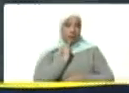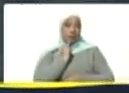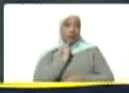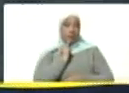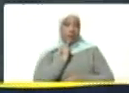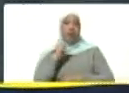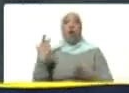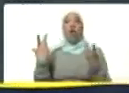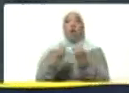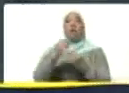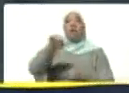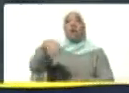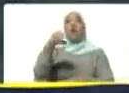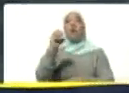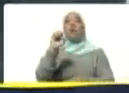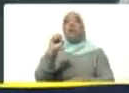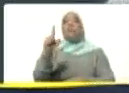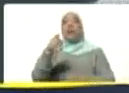José Martí,